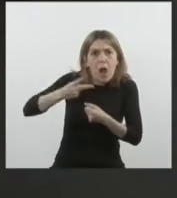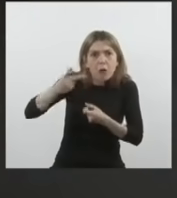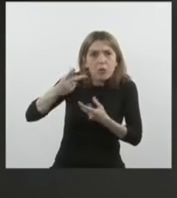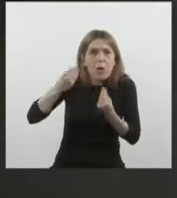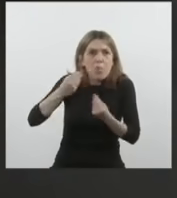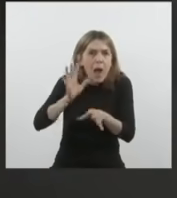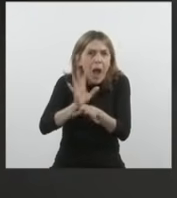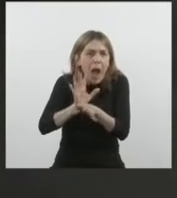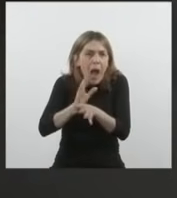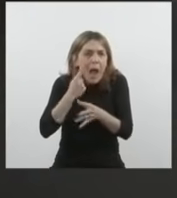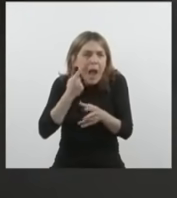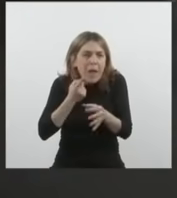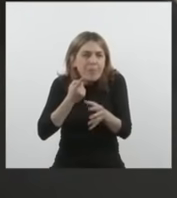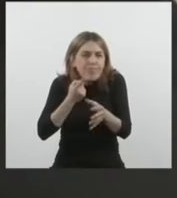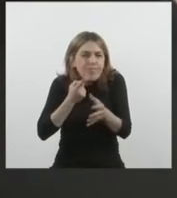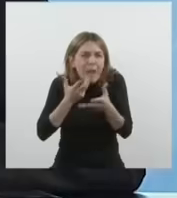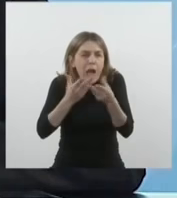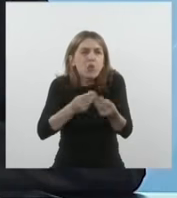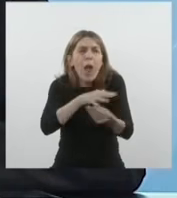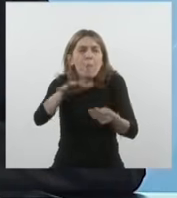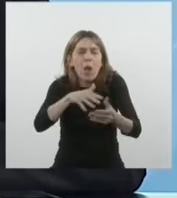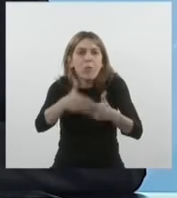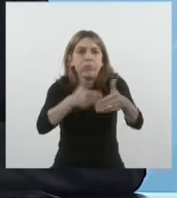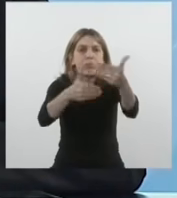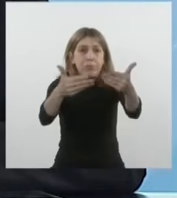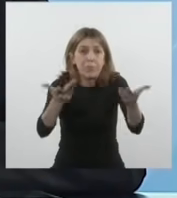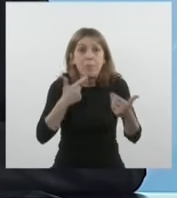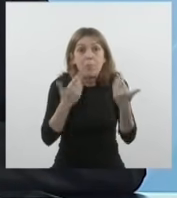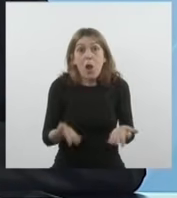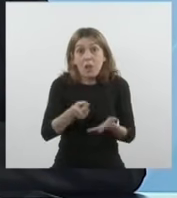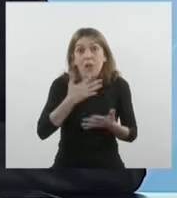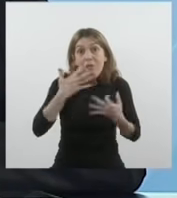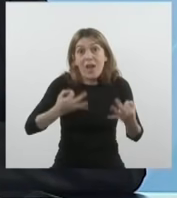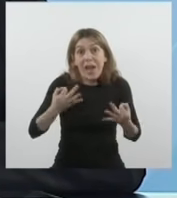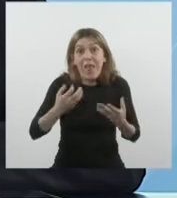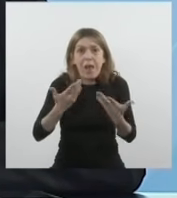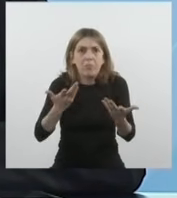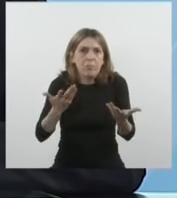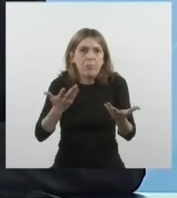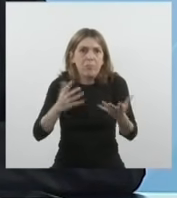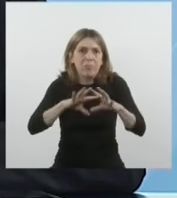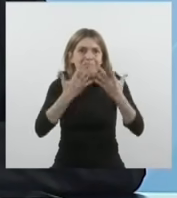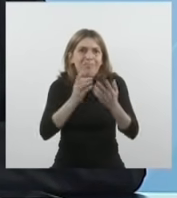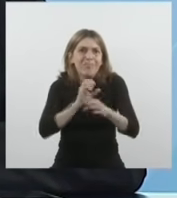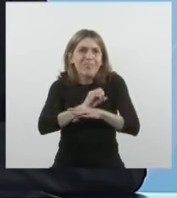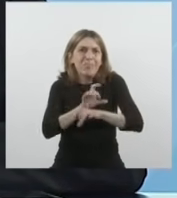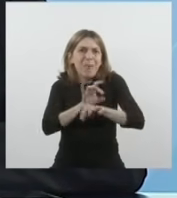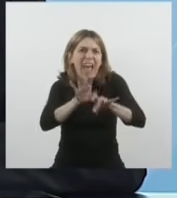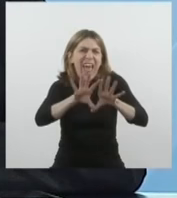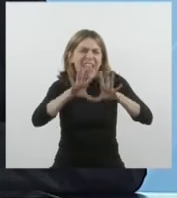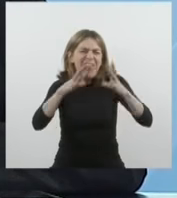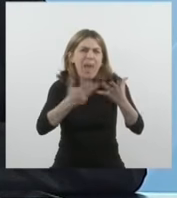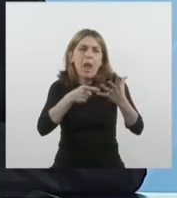desarrollo de nuestros pueblos y en ello la verdad la pandemia nos ha dado una gran oportunidad